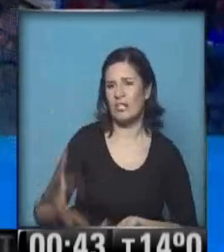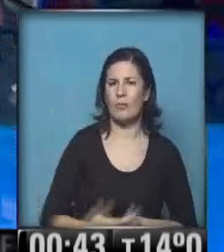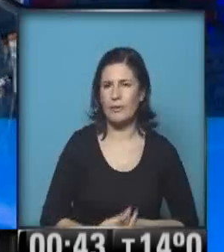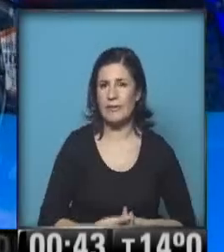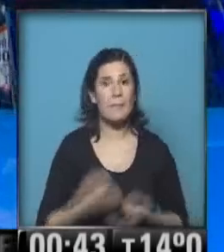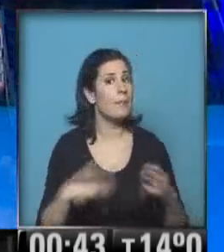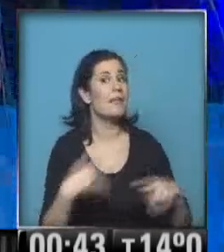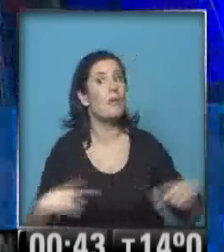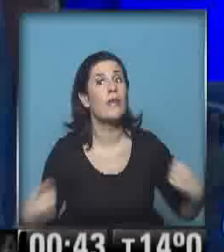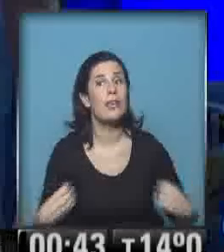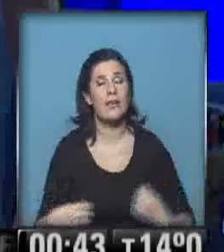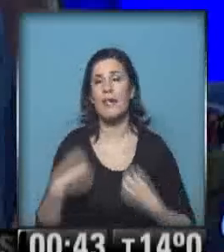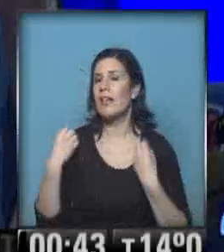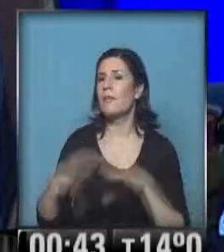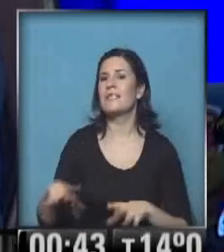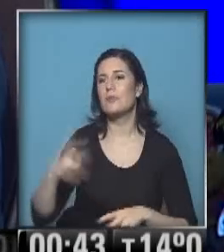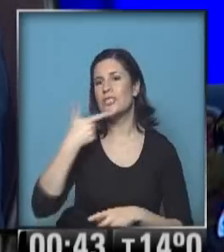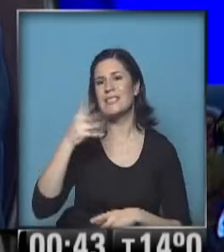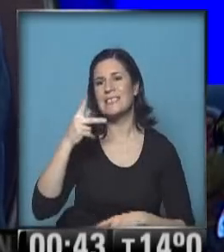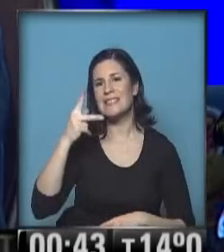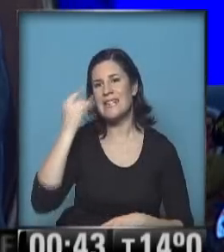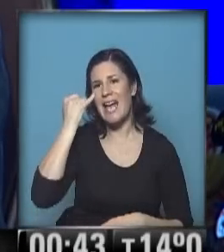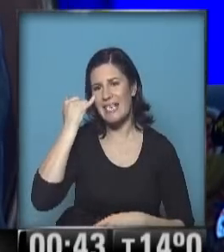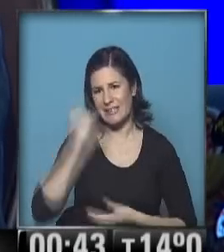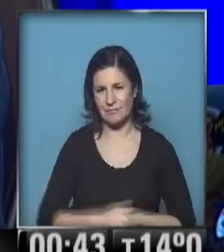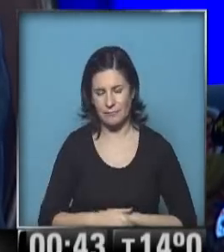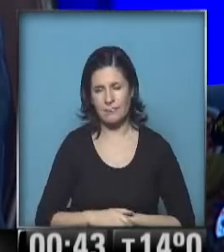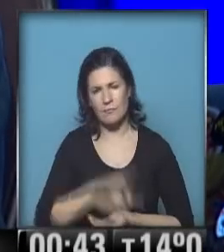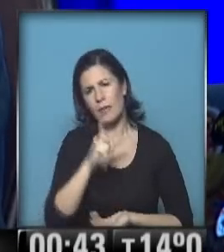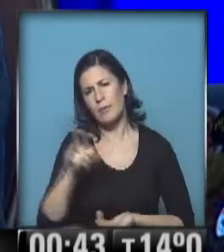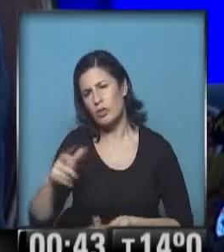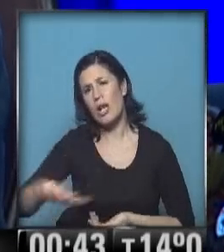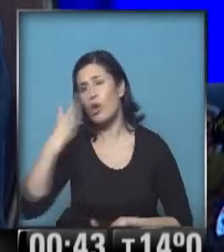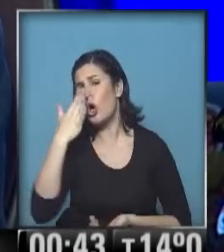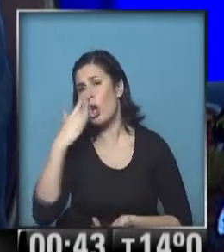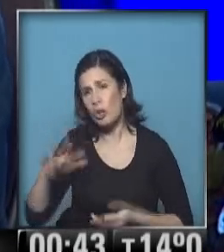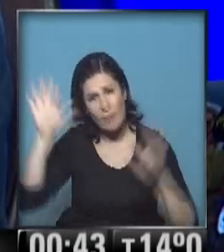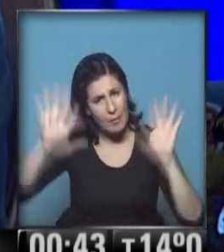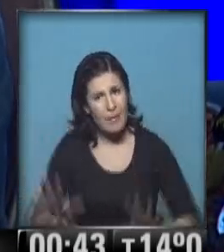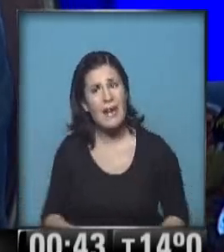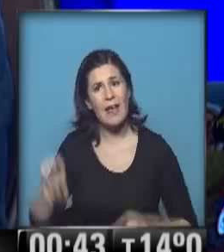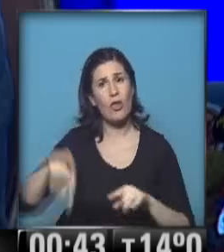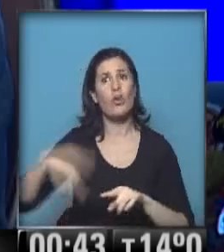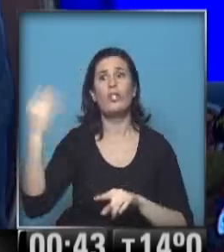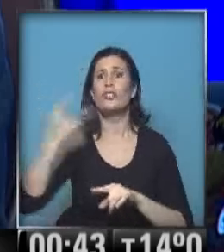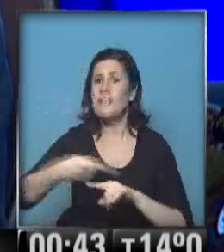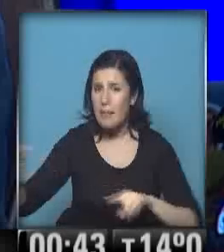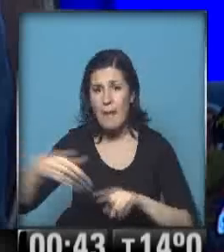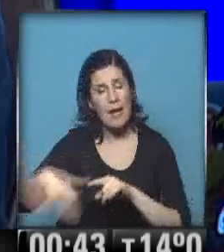qué empezamos? Empezamos con Sky, porque para todos los amigos de Córdoba, prepárense, porque esta semana es una